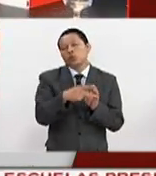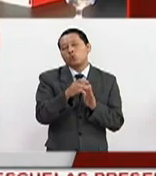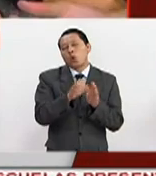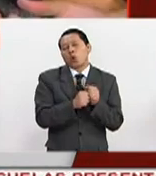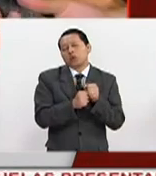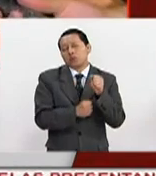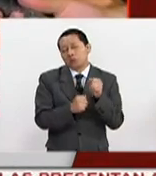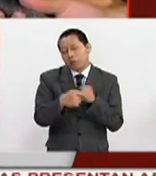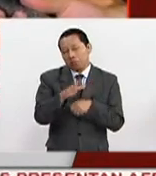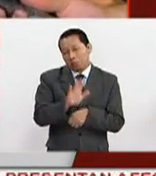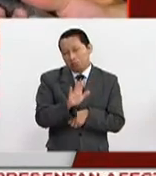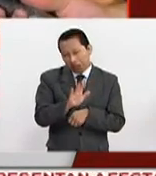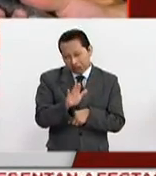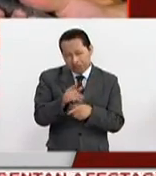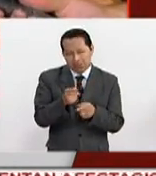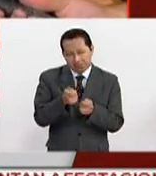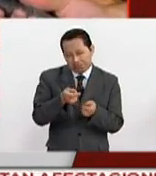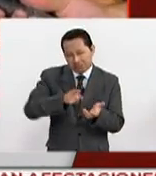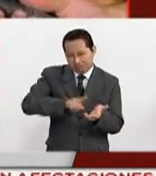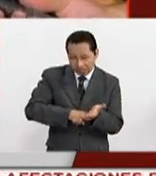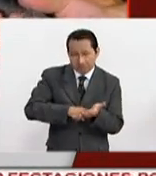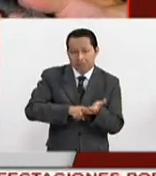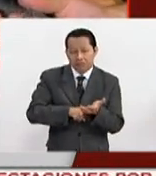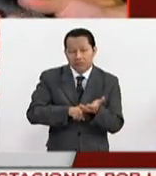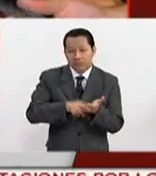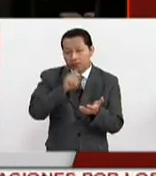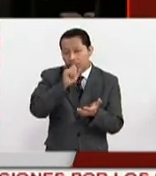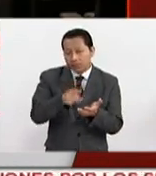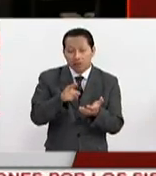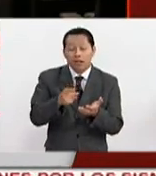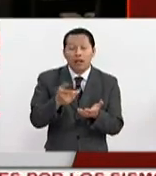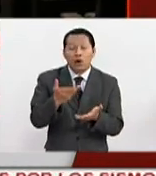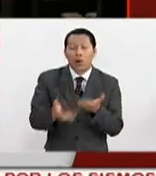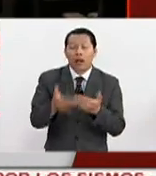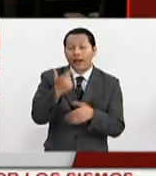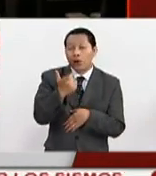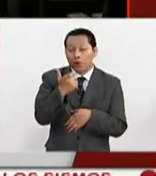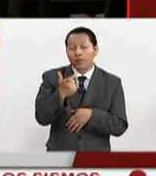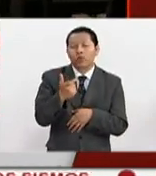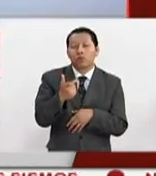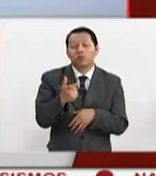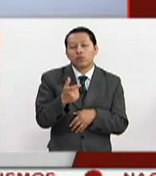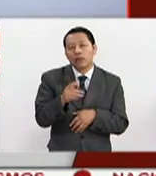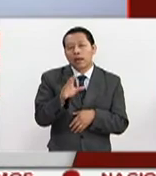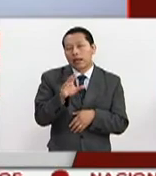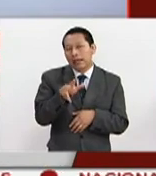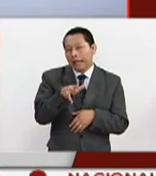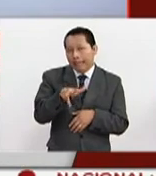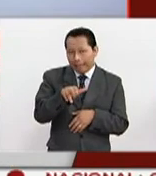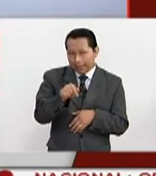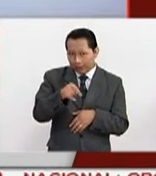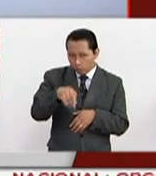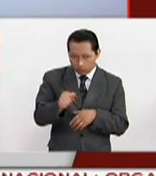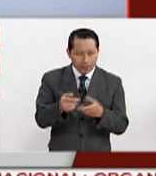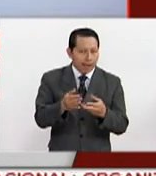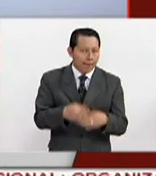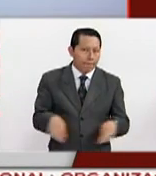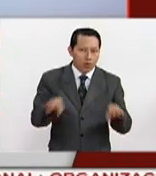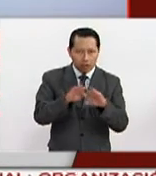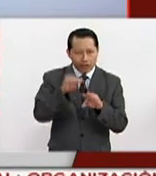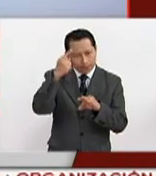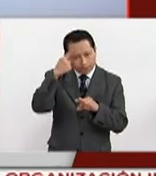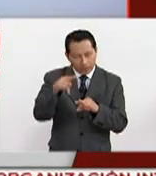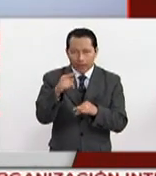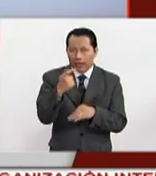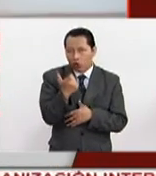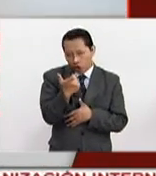que los regula. Y en el plano económico, desde luego que Cataluña es muy importante para la economía